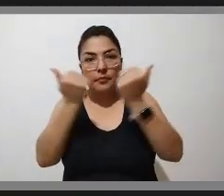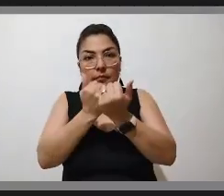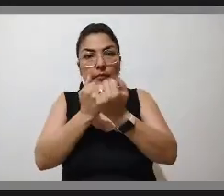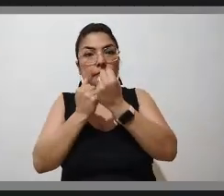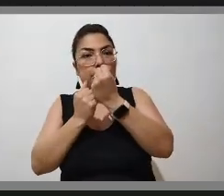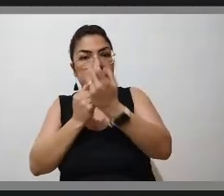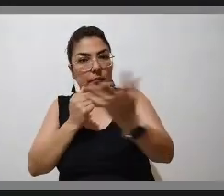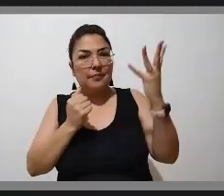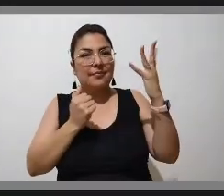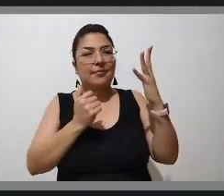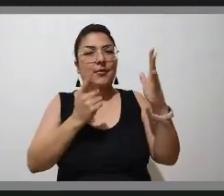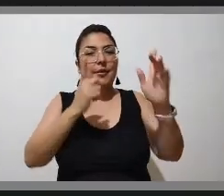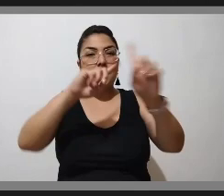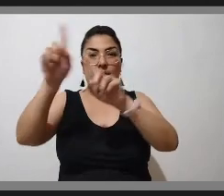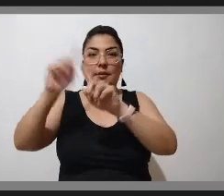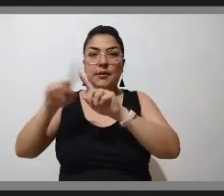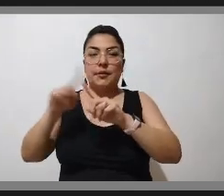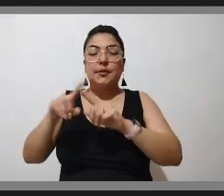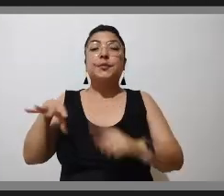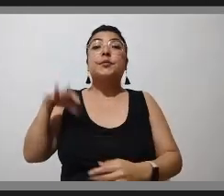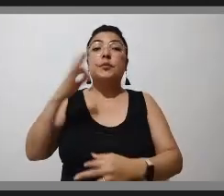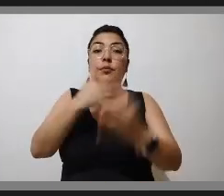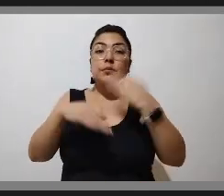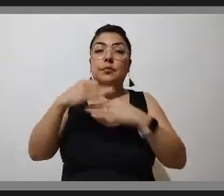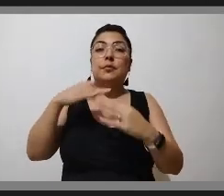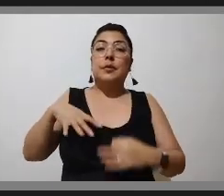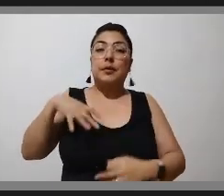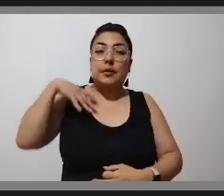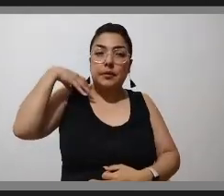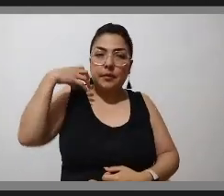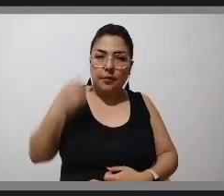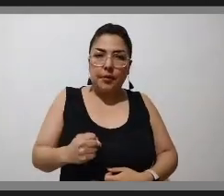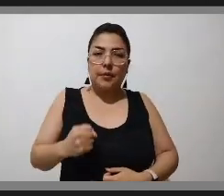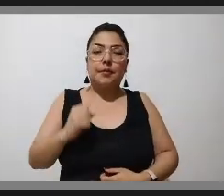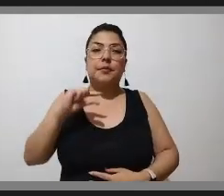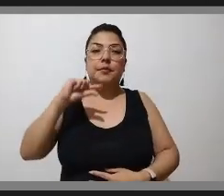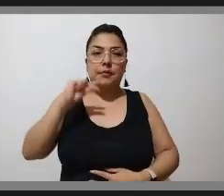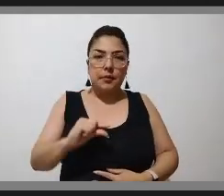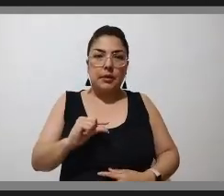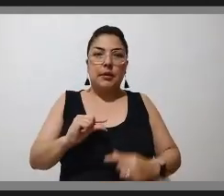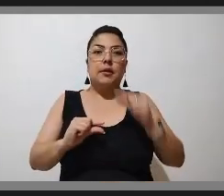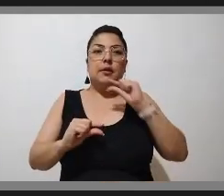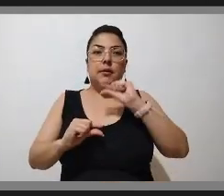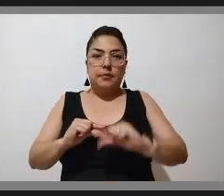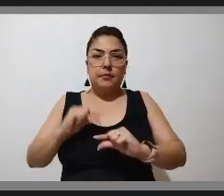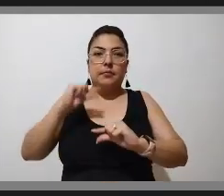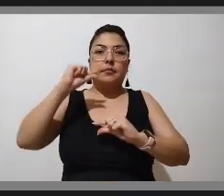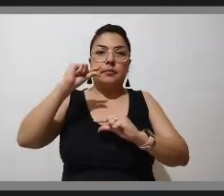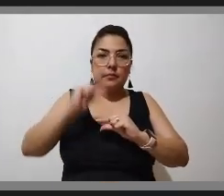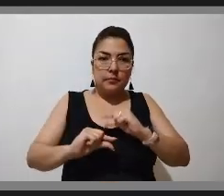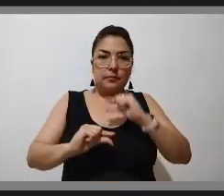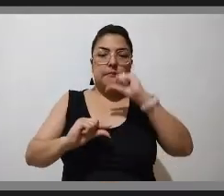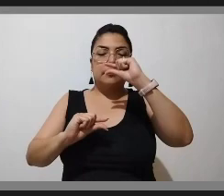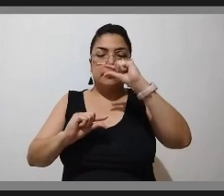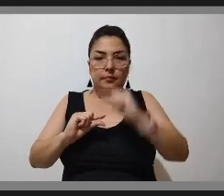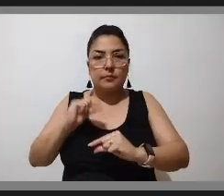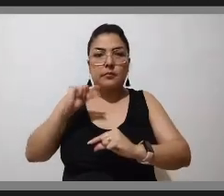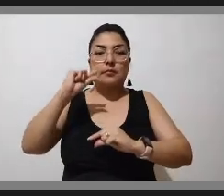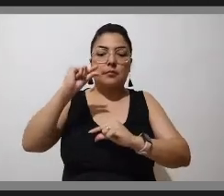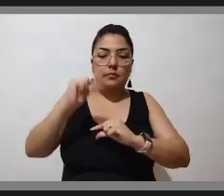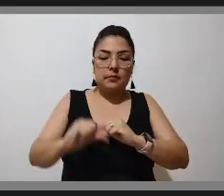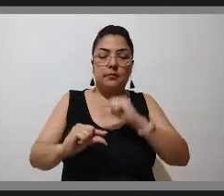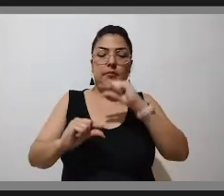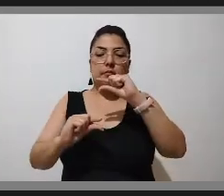civiles y colectivos han tomado acción y paulatinamente se fue realizando cuotas